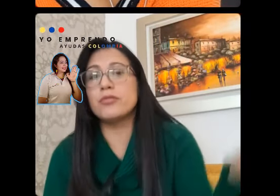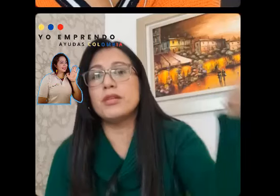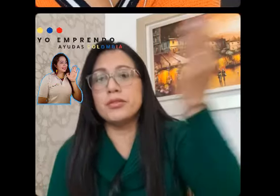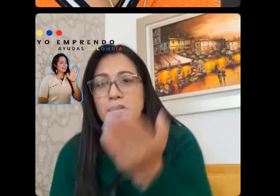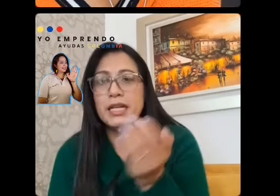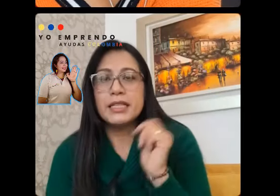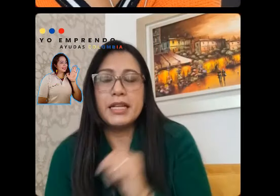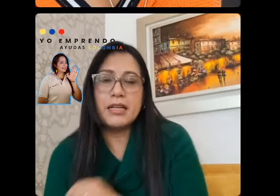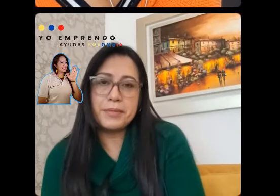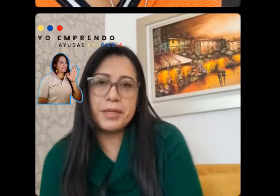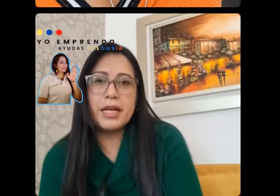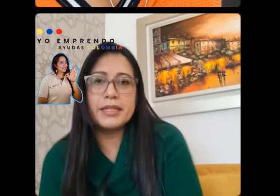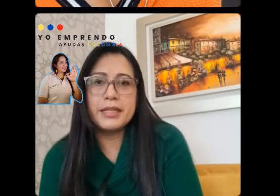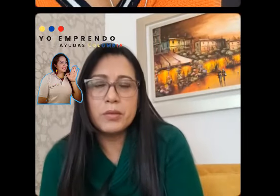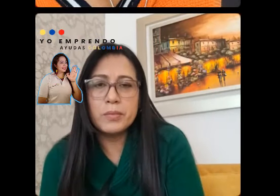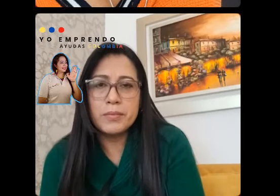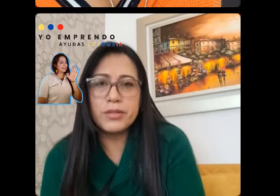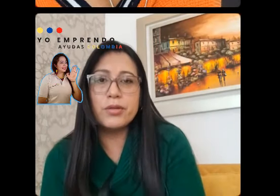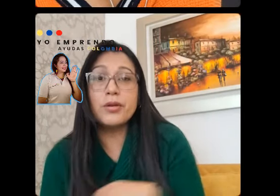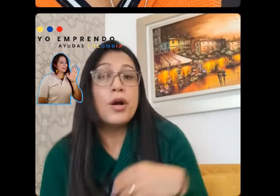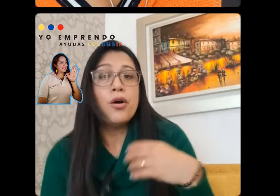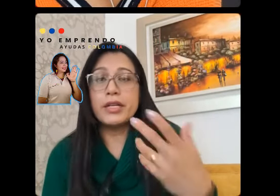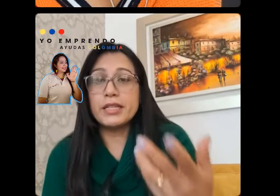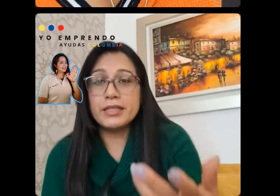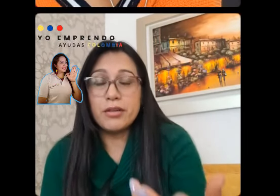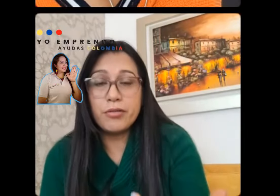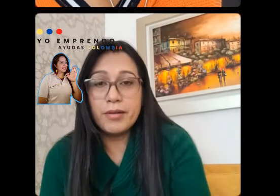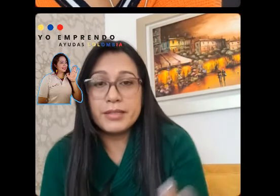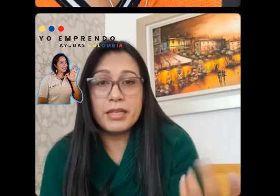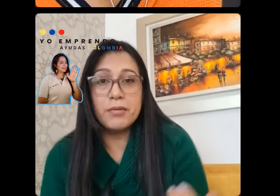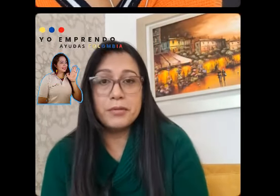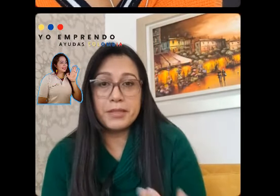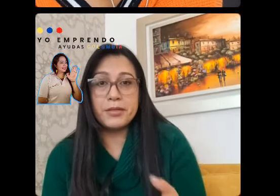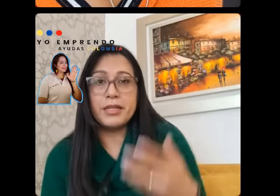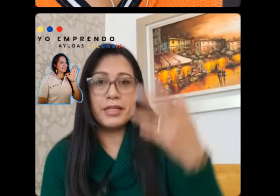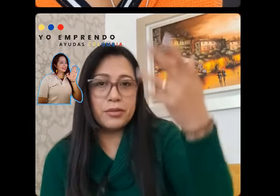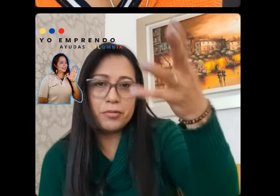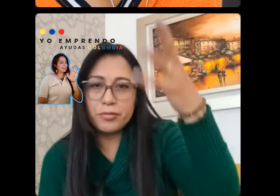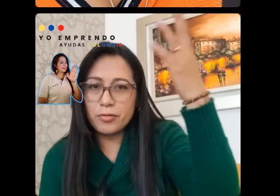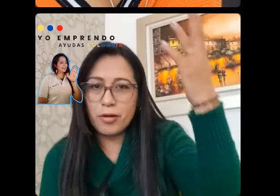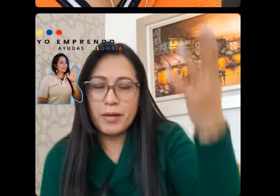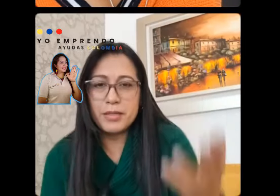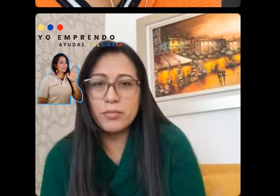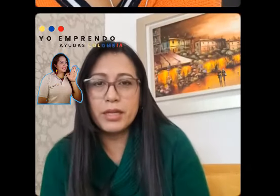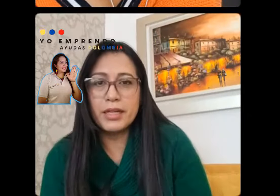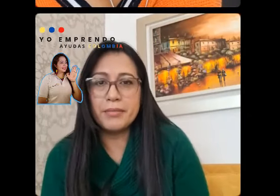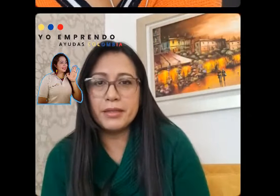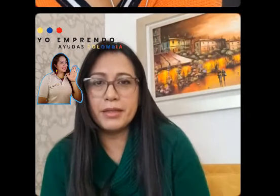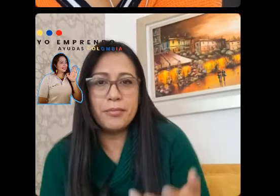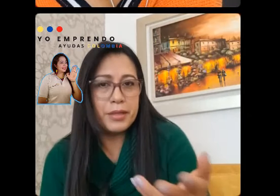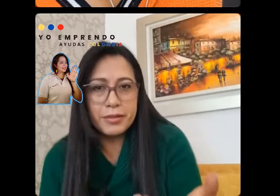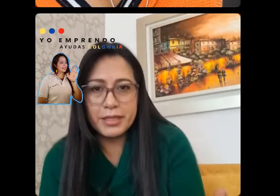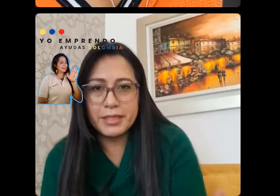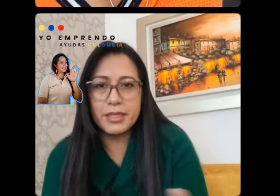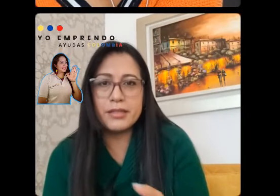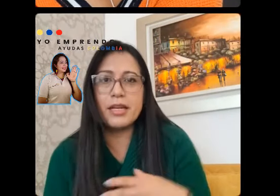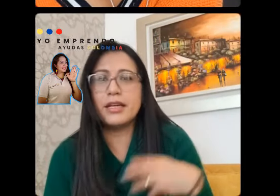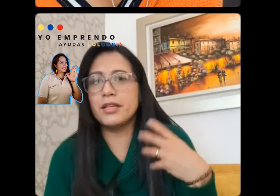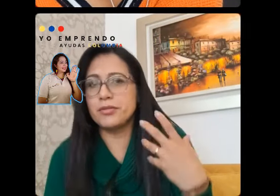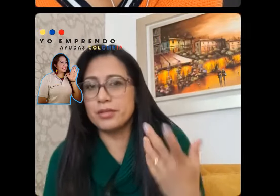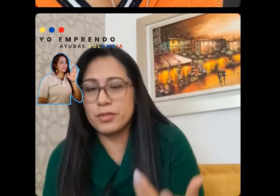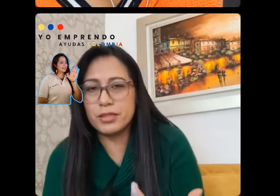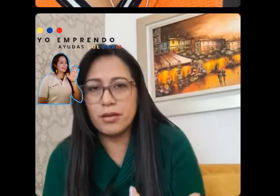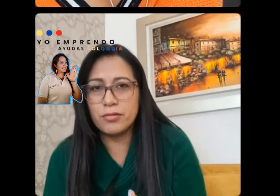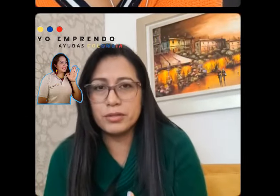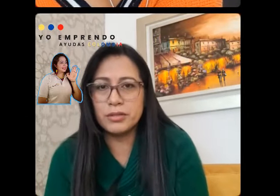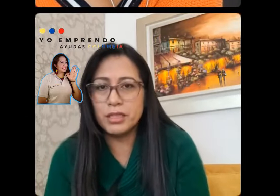de pronto el adulto mayor tiene la posibilidad de entrar a Colombia mayor o quizás Alo que va a ser el bono pensional que tú tú lo hablabas muy claramente en un video que hiciste y